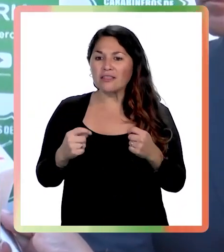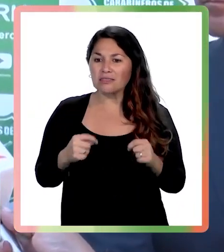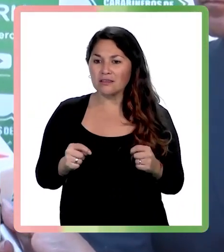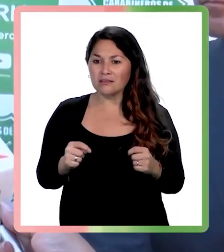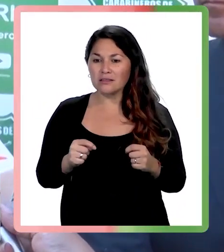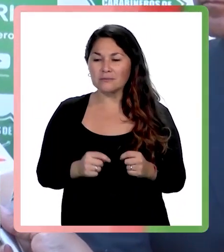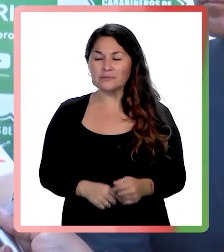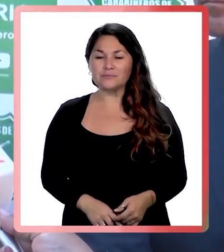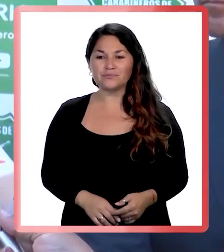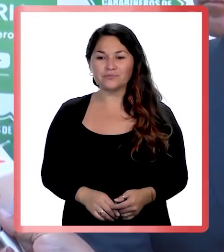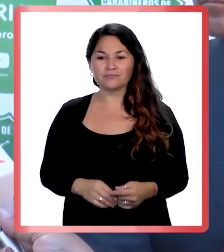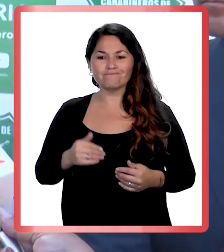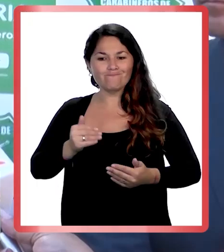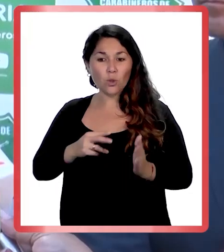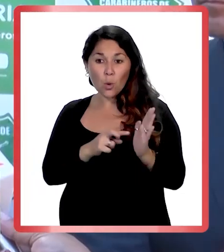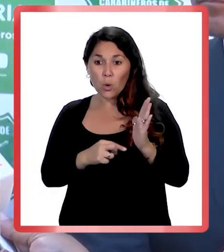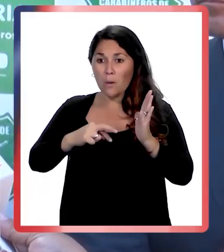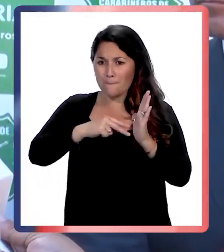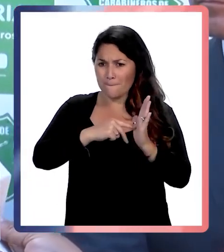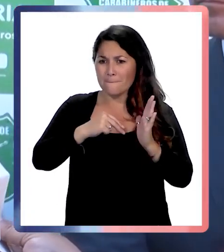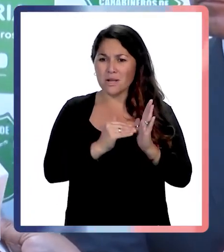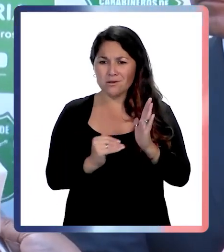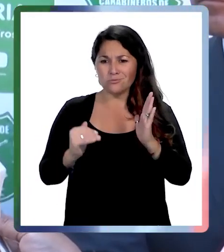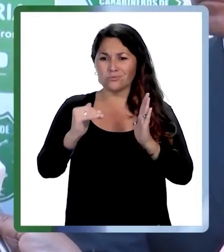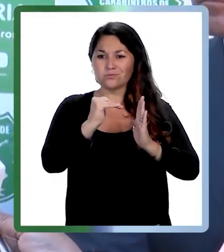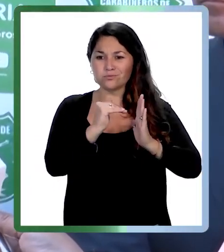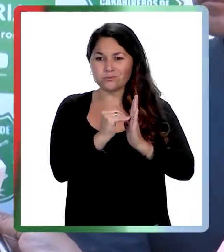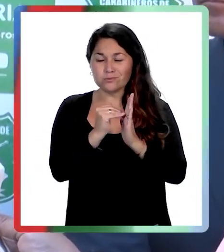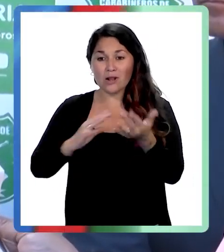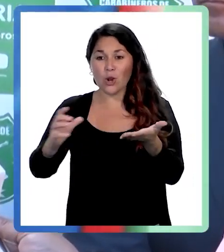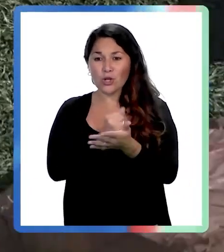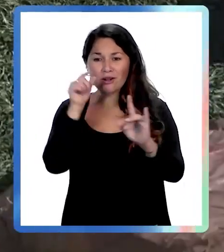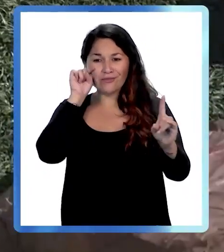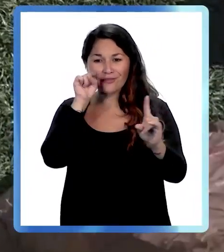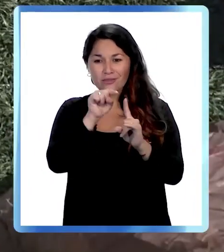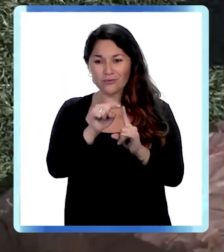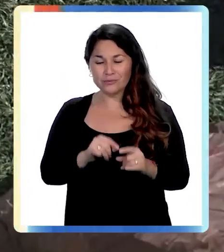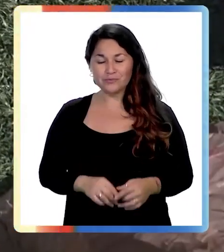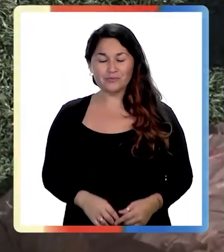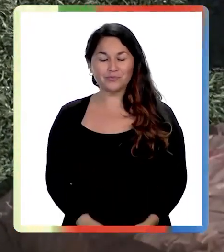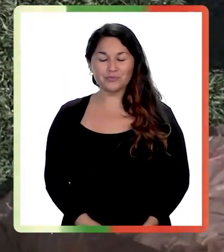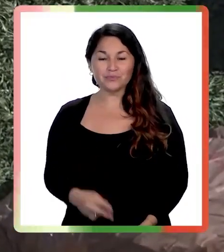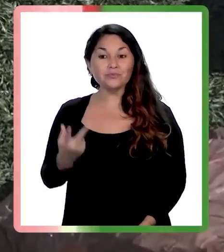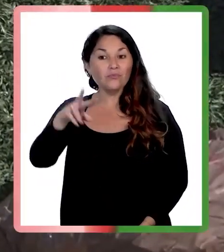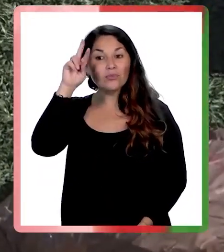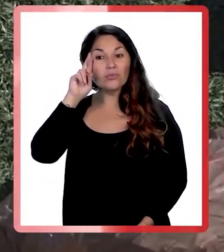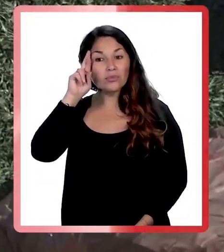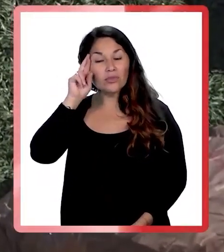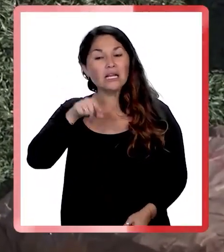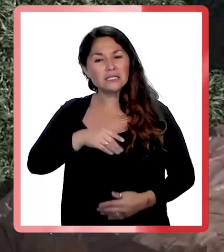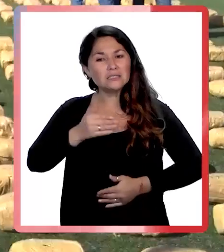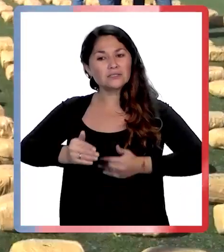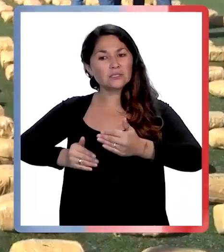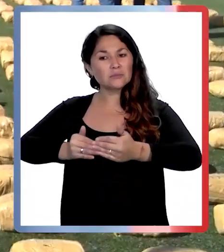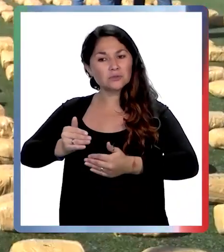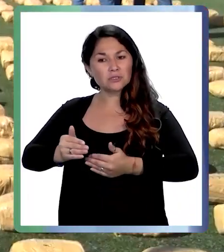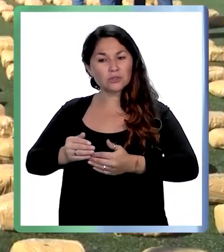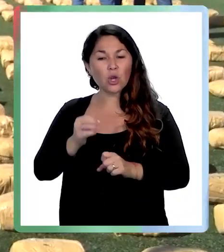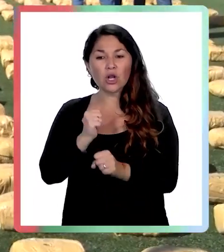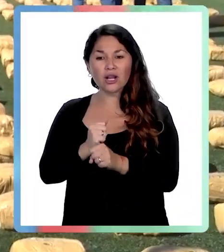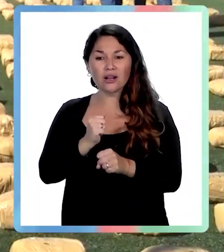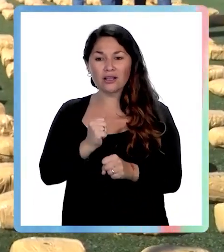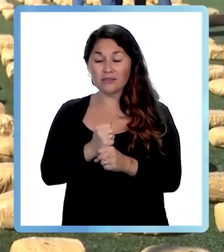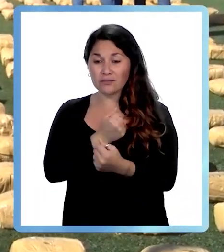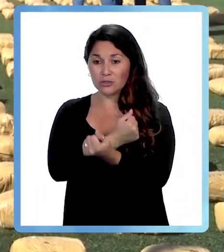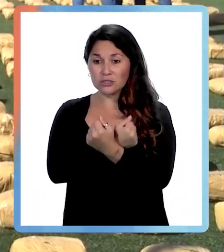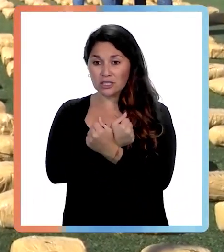por delante de estos delincuentes de tal manera de poder lograr el objetivo. Cabe recordar que este operativo se encuentra en el marco del trabajo